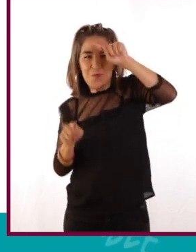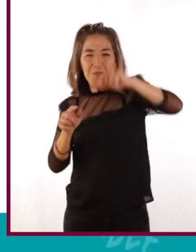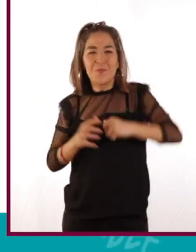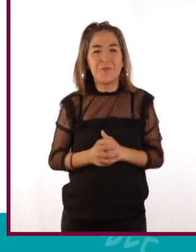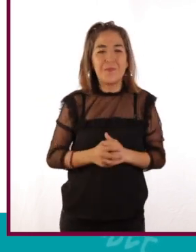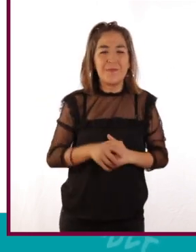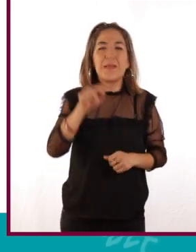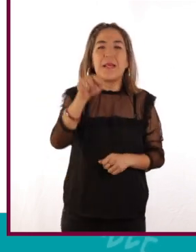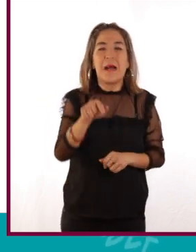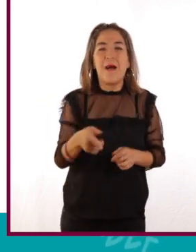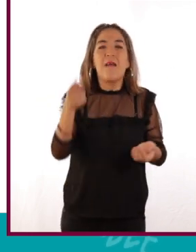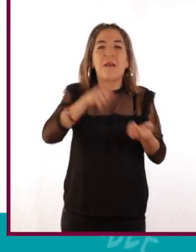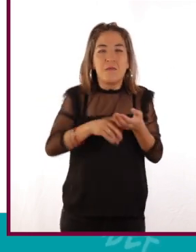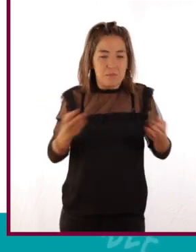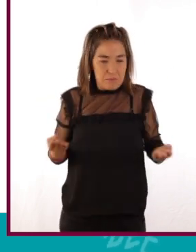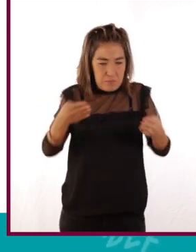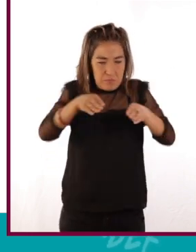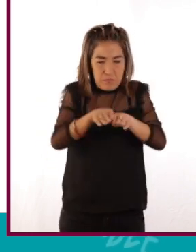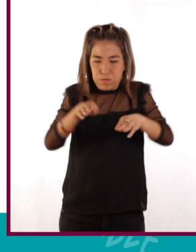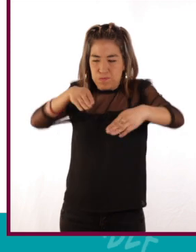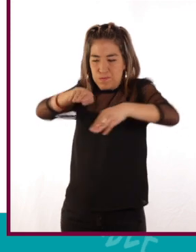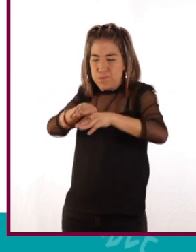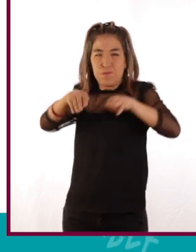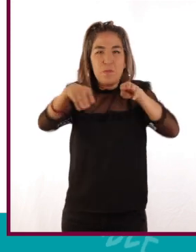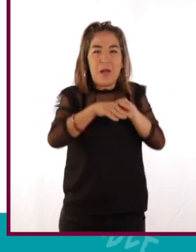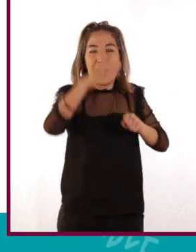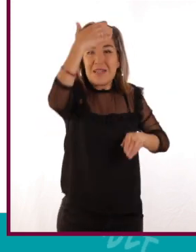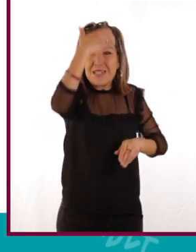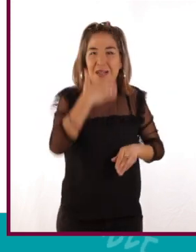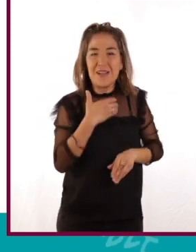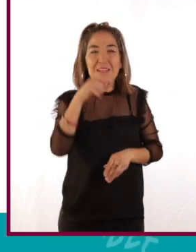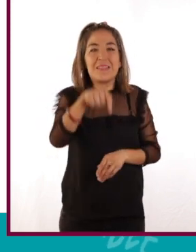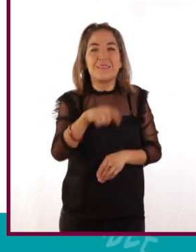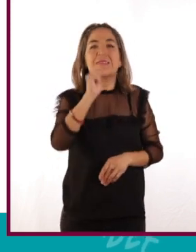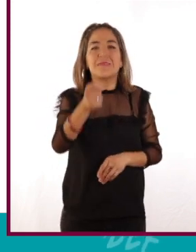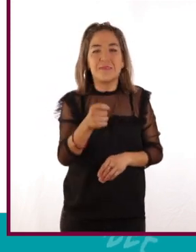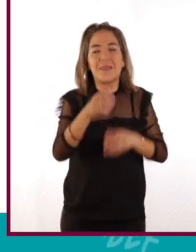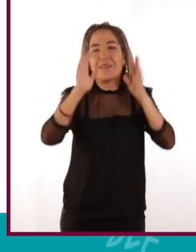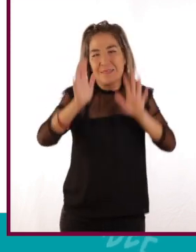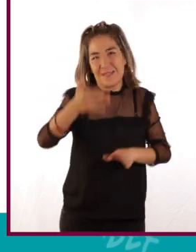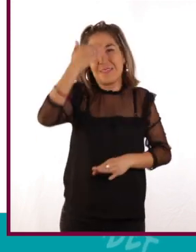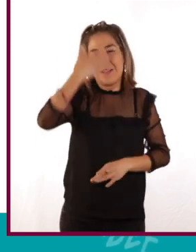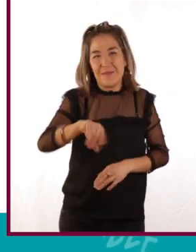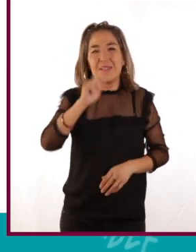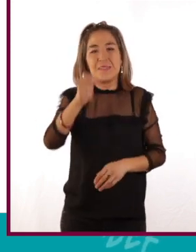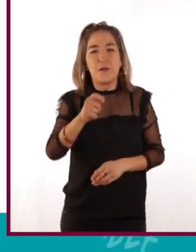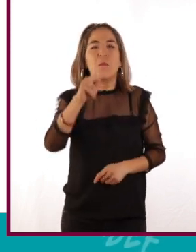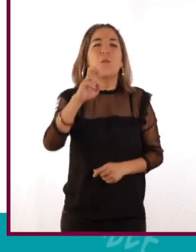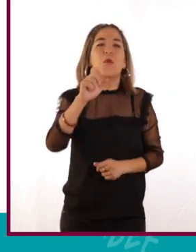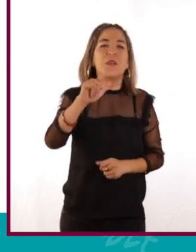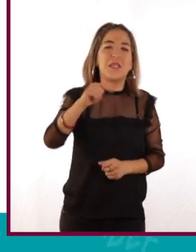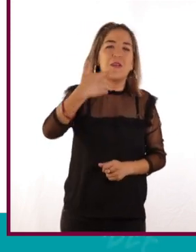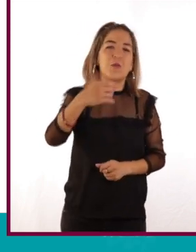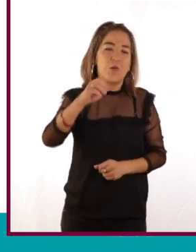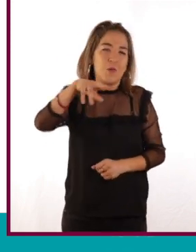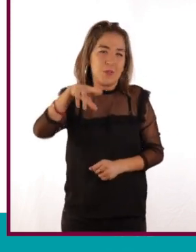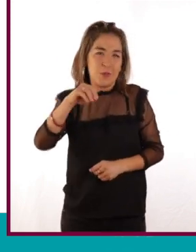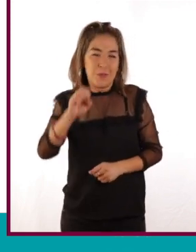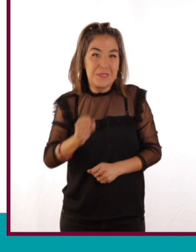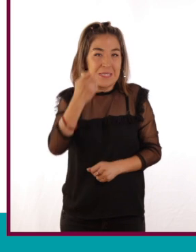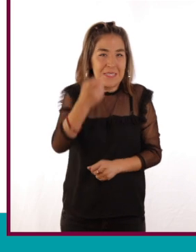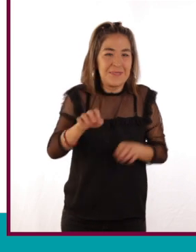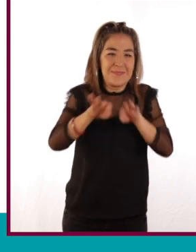como las orillitas, que es en donde se juntan exactamente 2 de las caras. Y bueno, pues las caras ya sabemos que son, ¿no? Son los